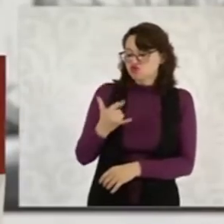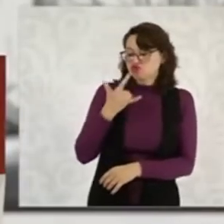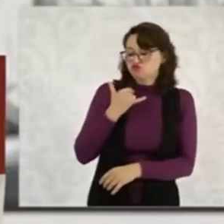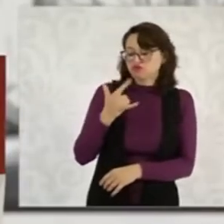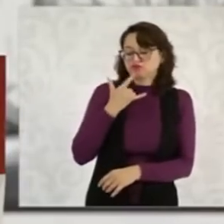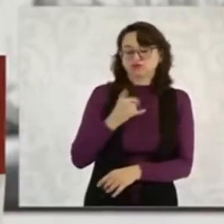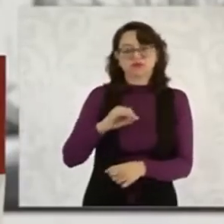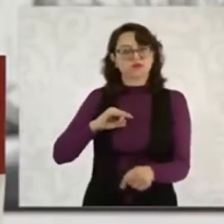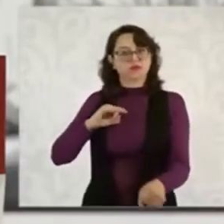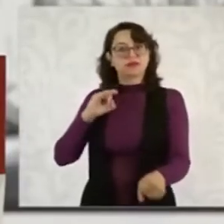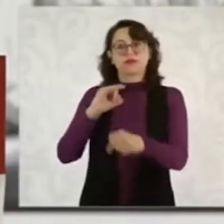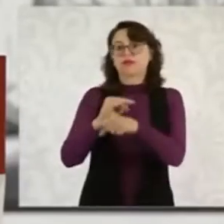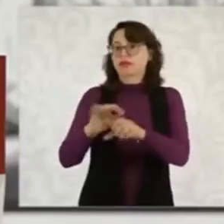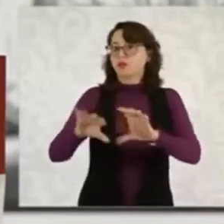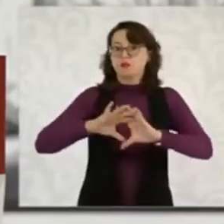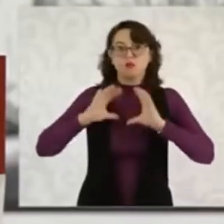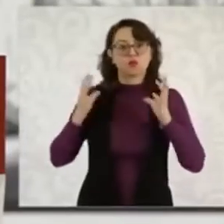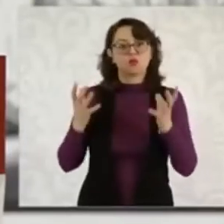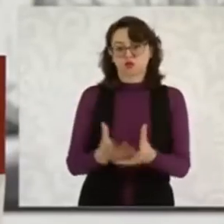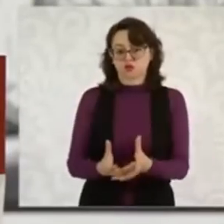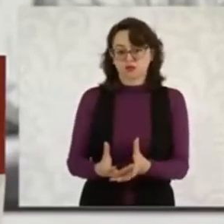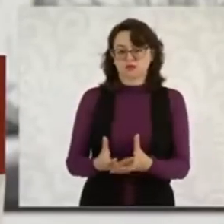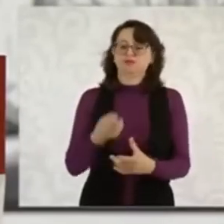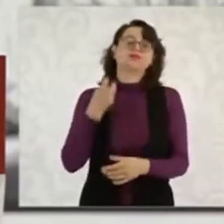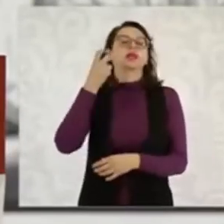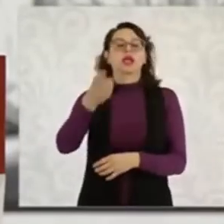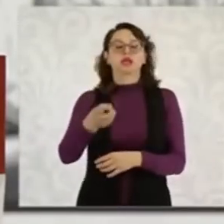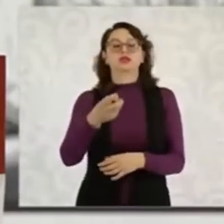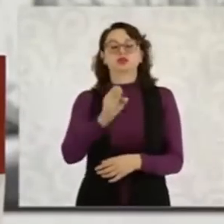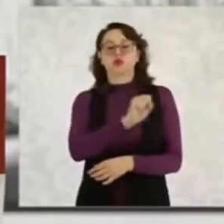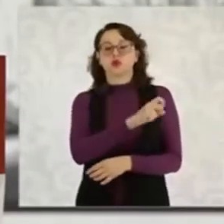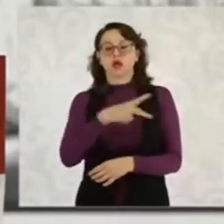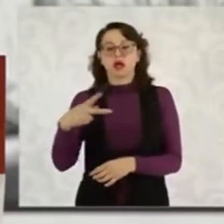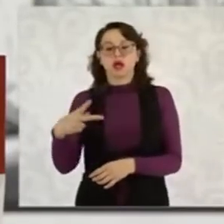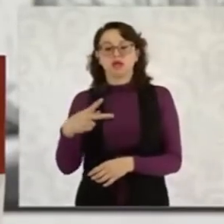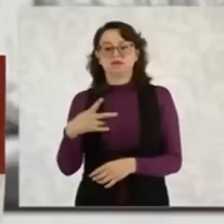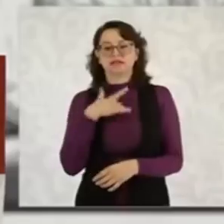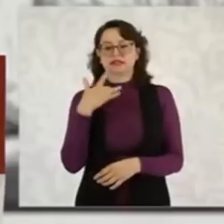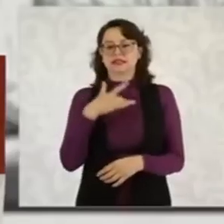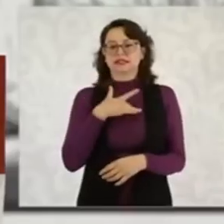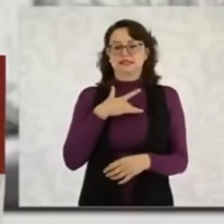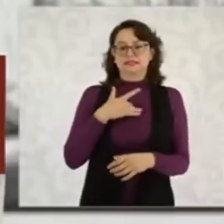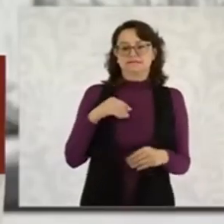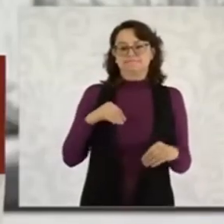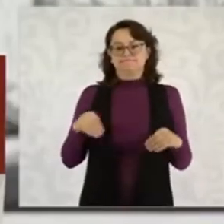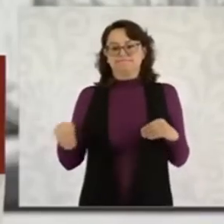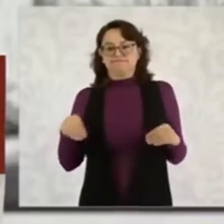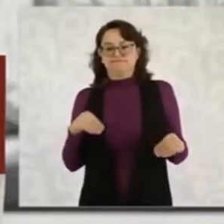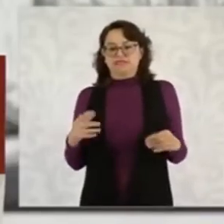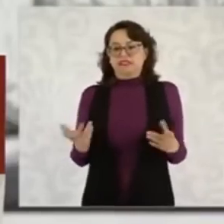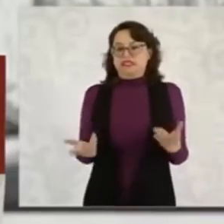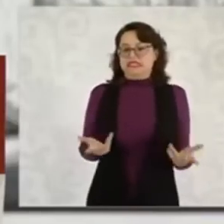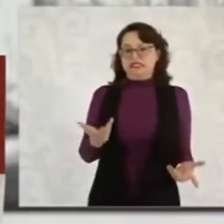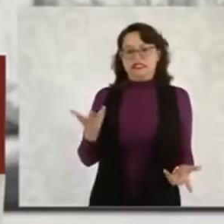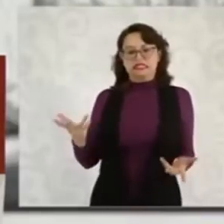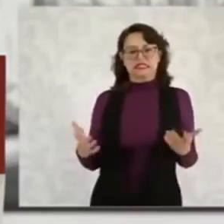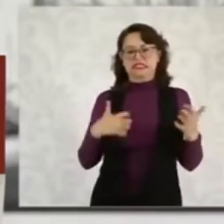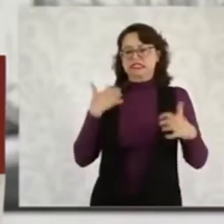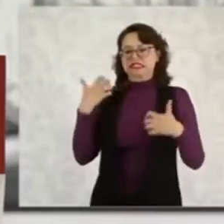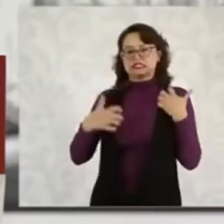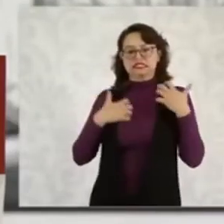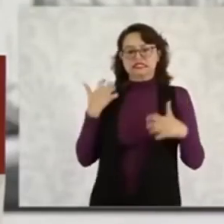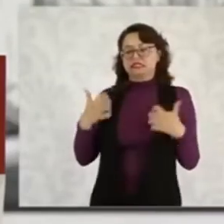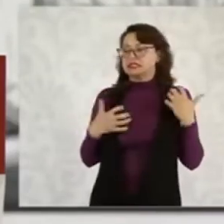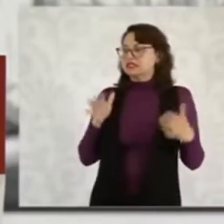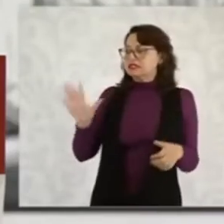millones de trabajadores de plataformas digitales. Sabemos que algunas plataformas han reaccionado desinformando, haciendo campañas